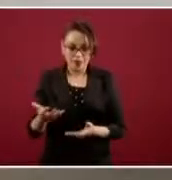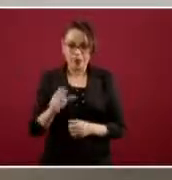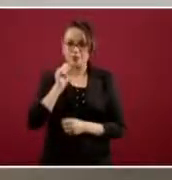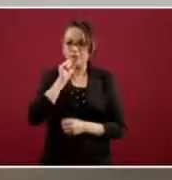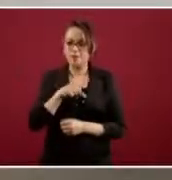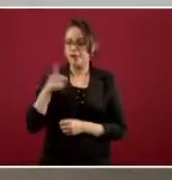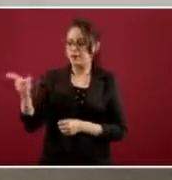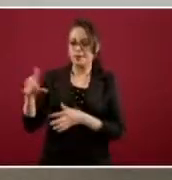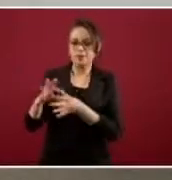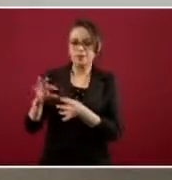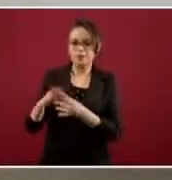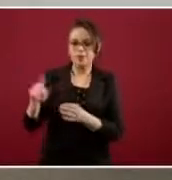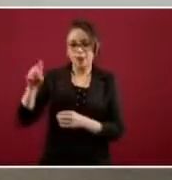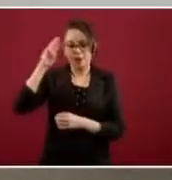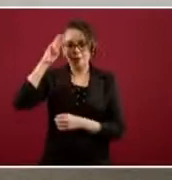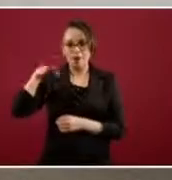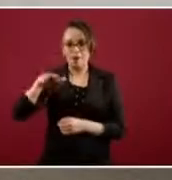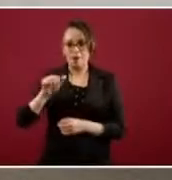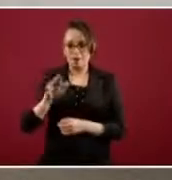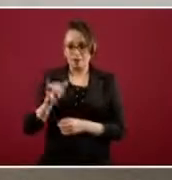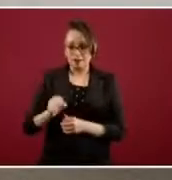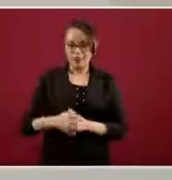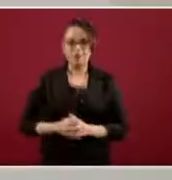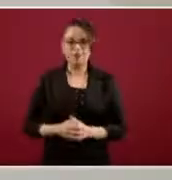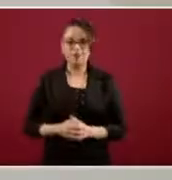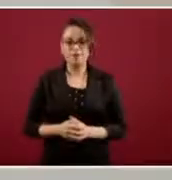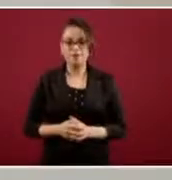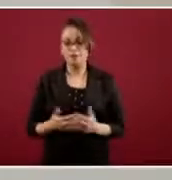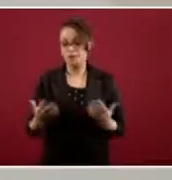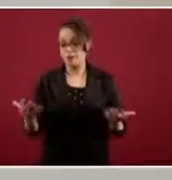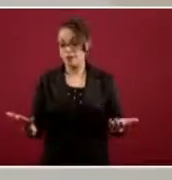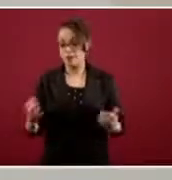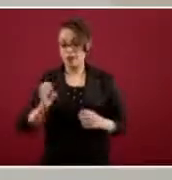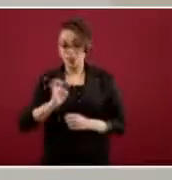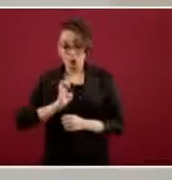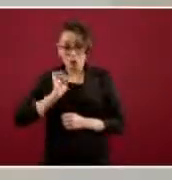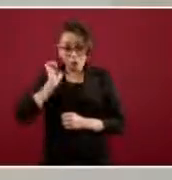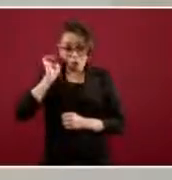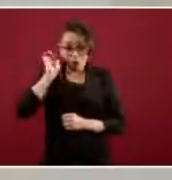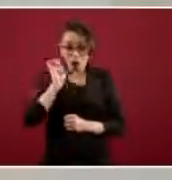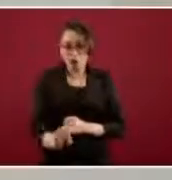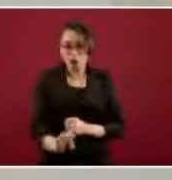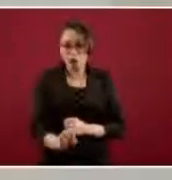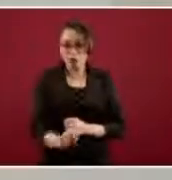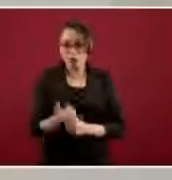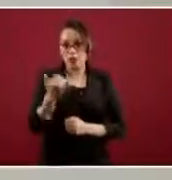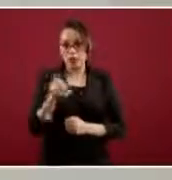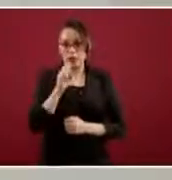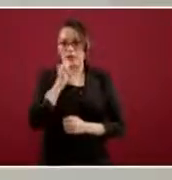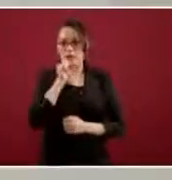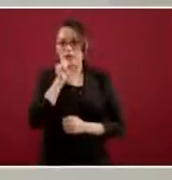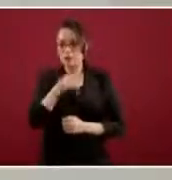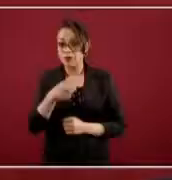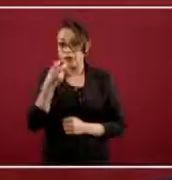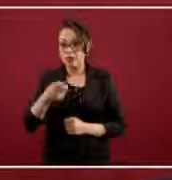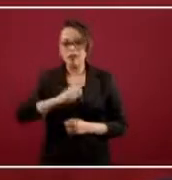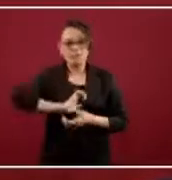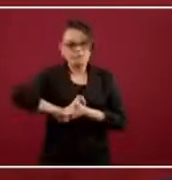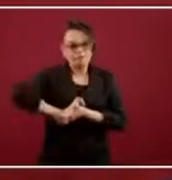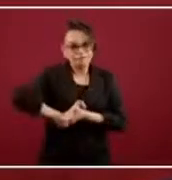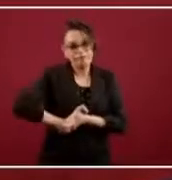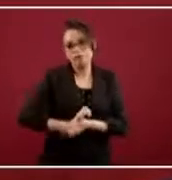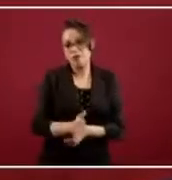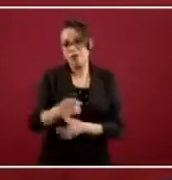efectivamente. El odio y con ello la fobia y la discriminación y